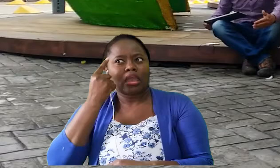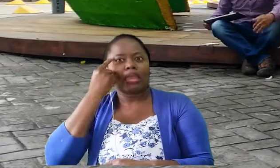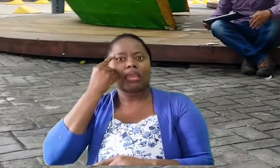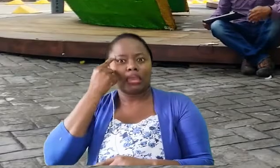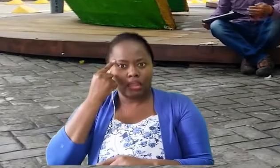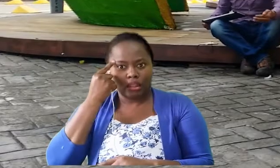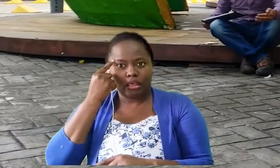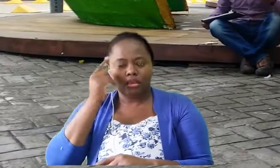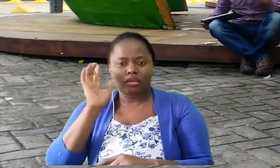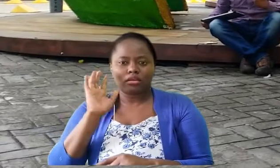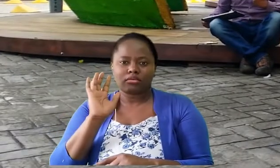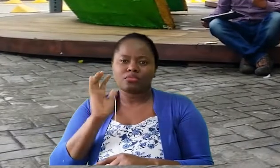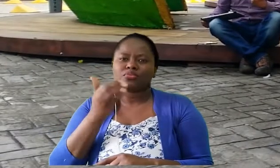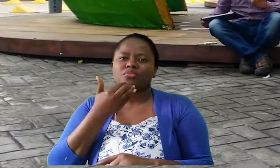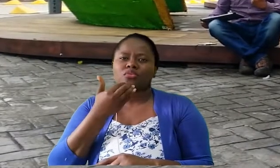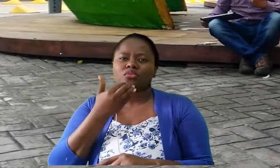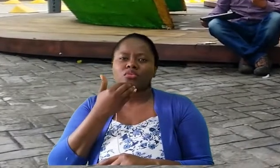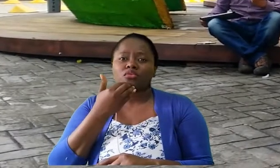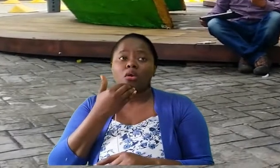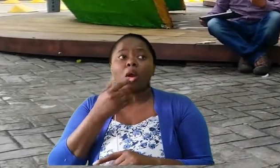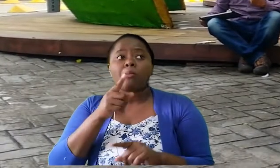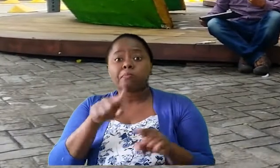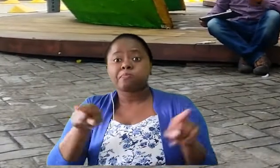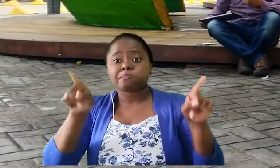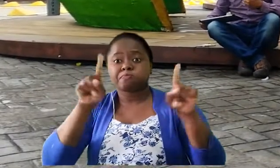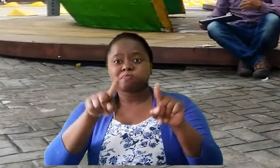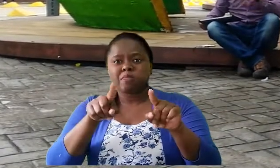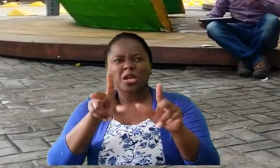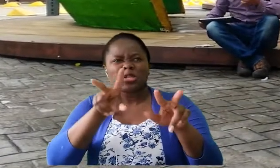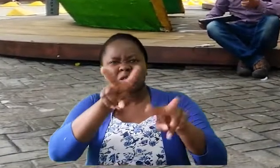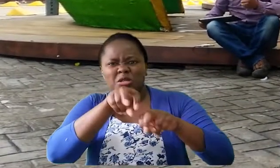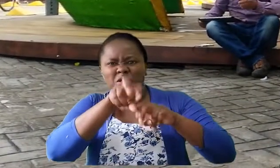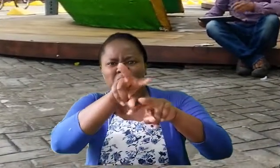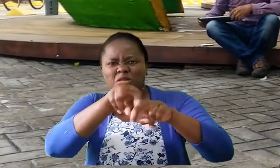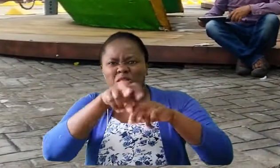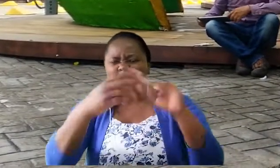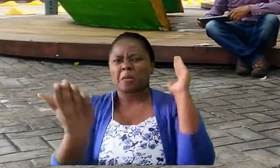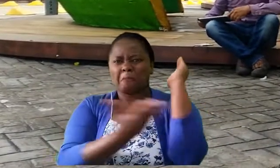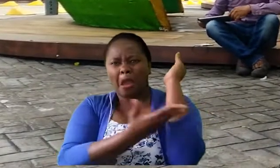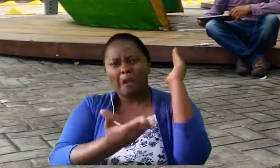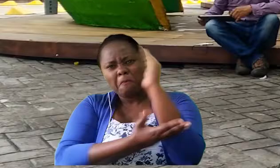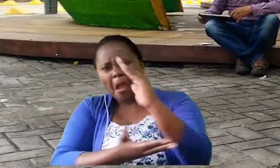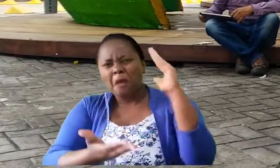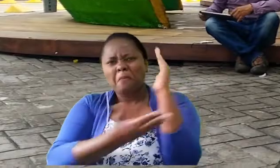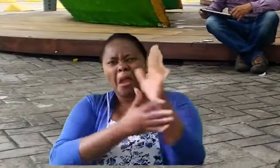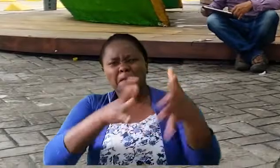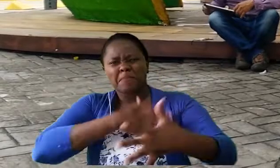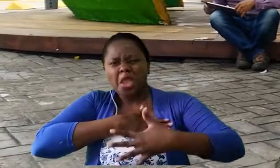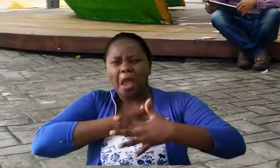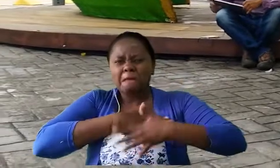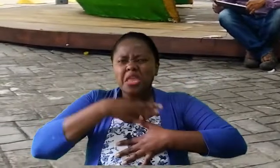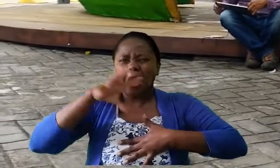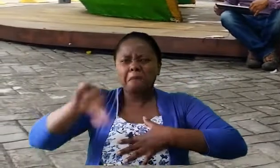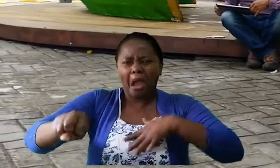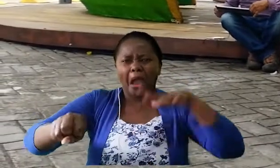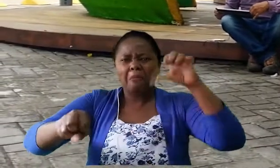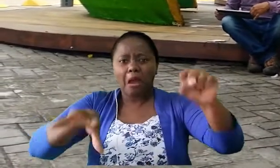señorea la tierra y que la explota para sus intereses egoístas. No, la idea de la teología natural es un